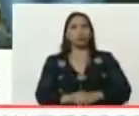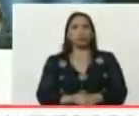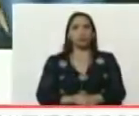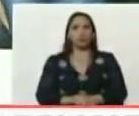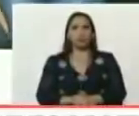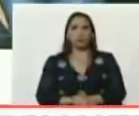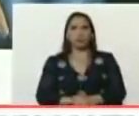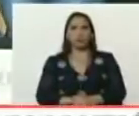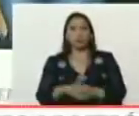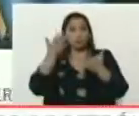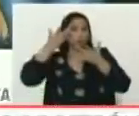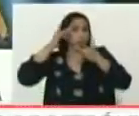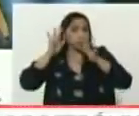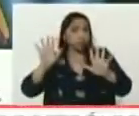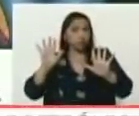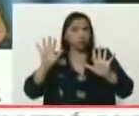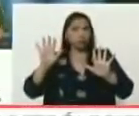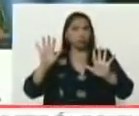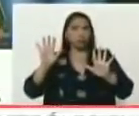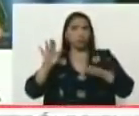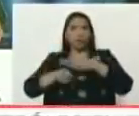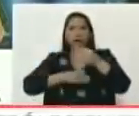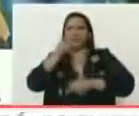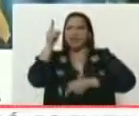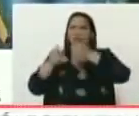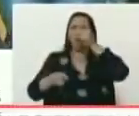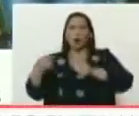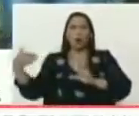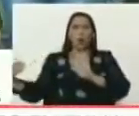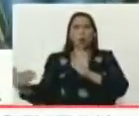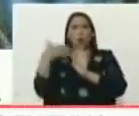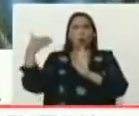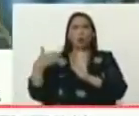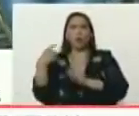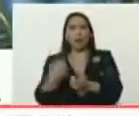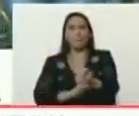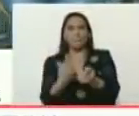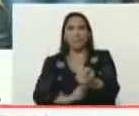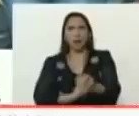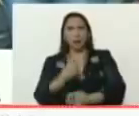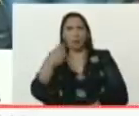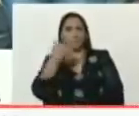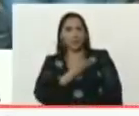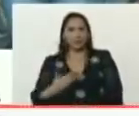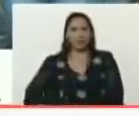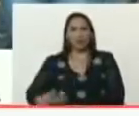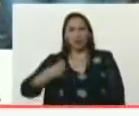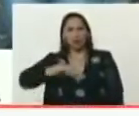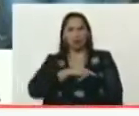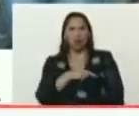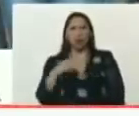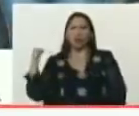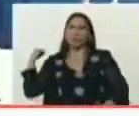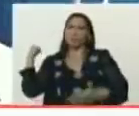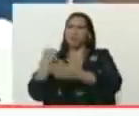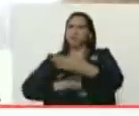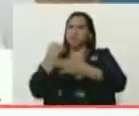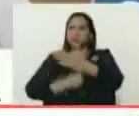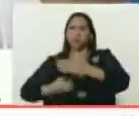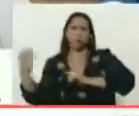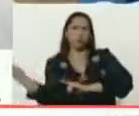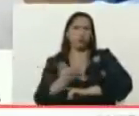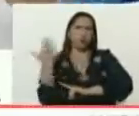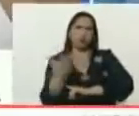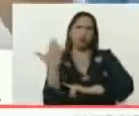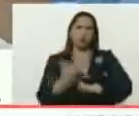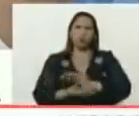si intentaran hacer algo contra el hermano presidente, le vamos a dar la más grande lección, le vamos a